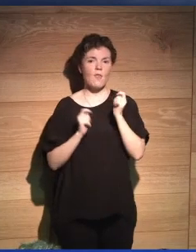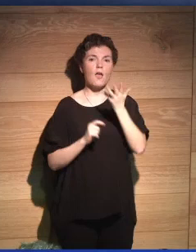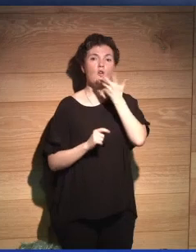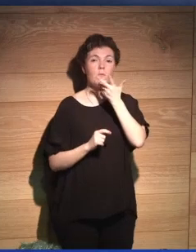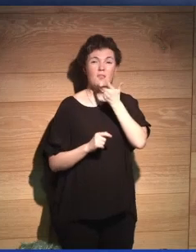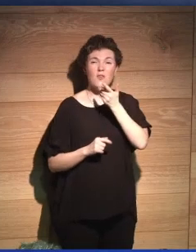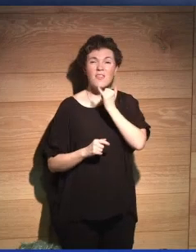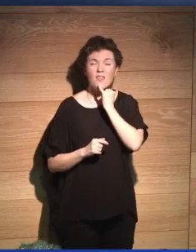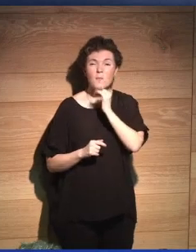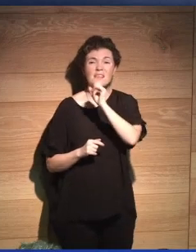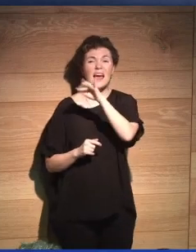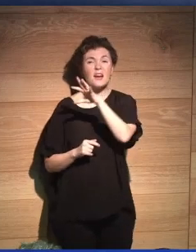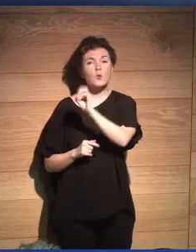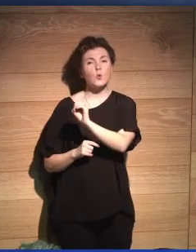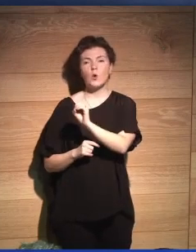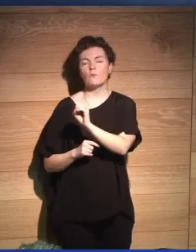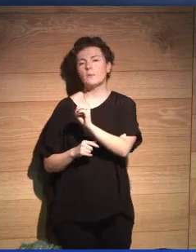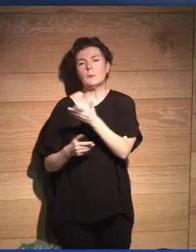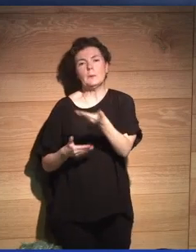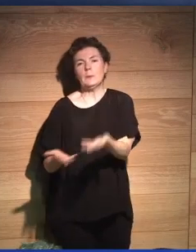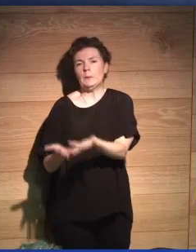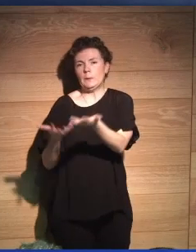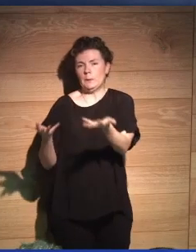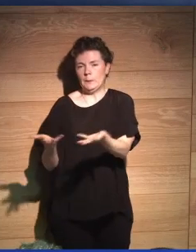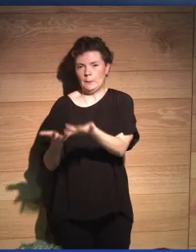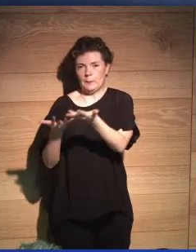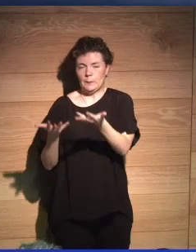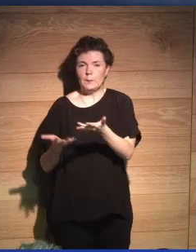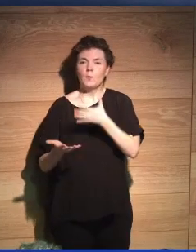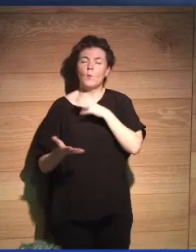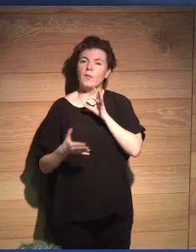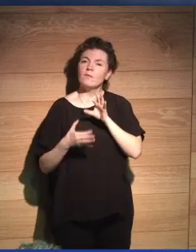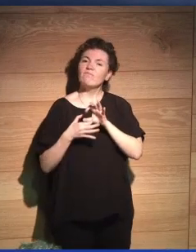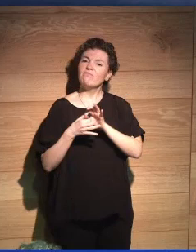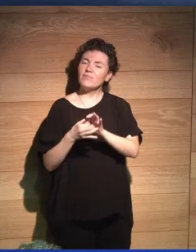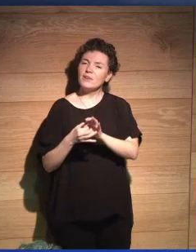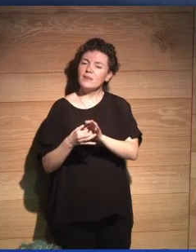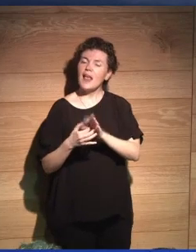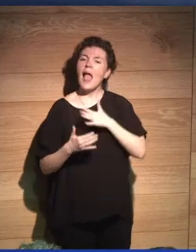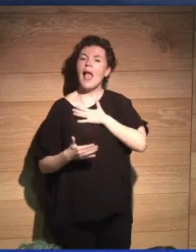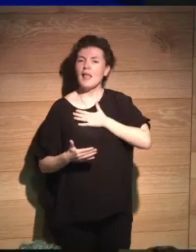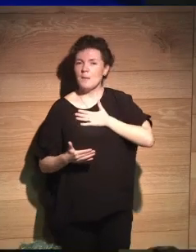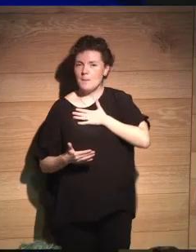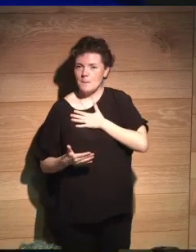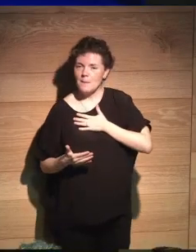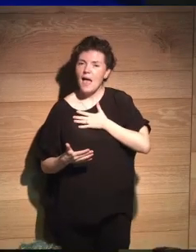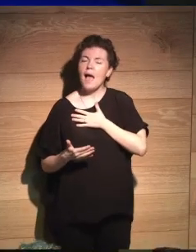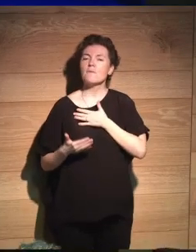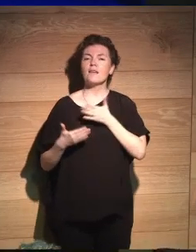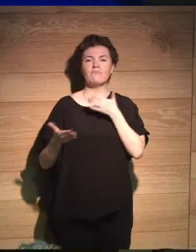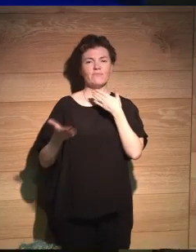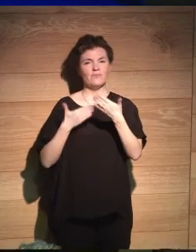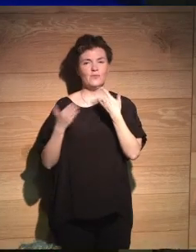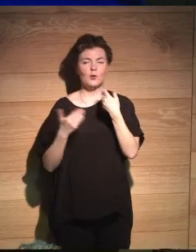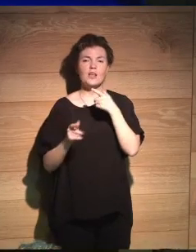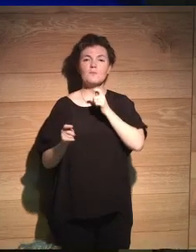de idiomas de Arturo era rudimentario y podía relacionarse más amable y fluidamente